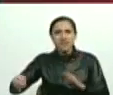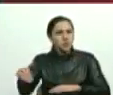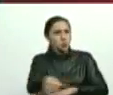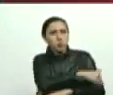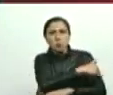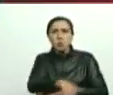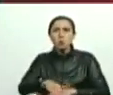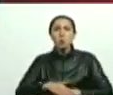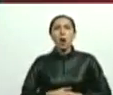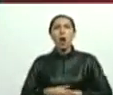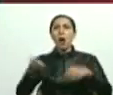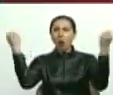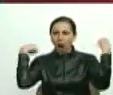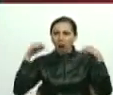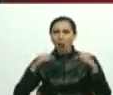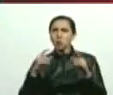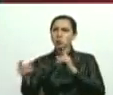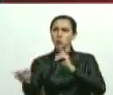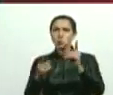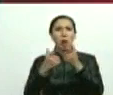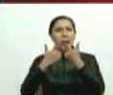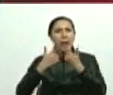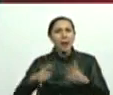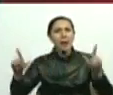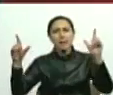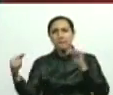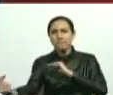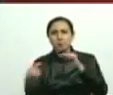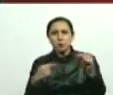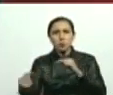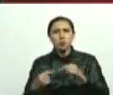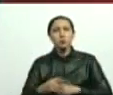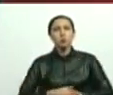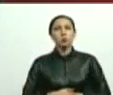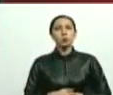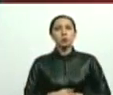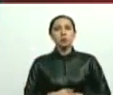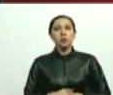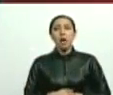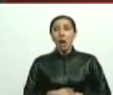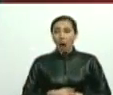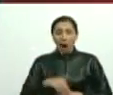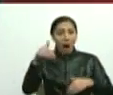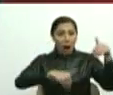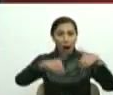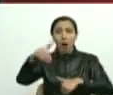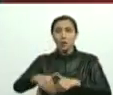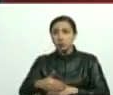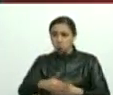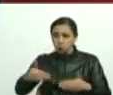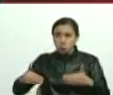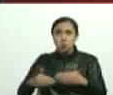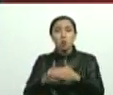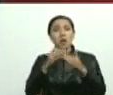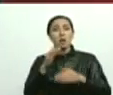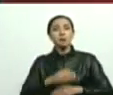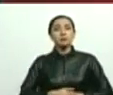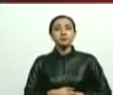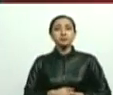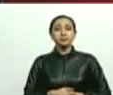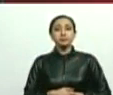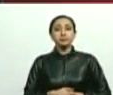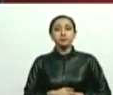en ejercicio del debate libre, de la postulación libre, del voto secreto, y de que los más